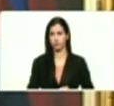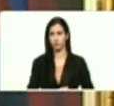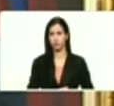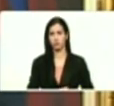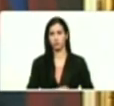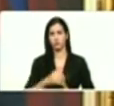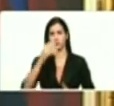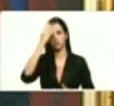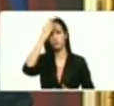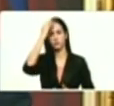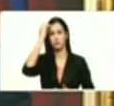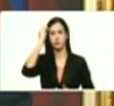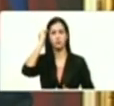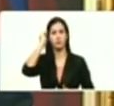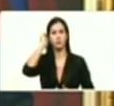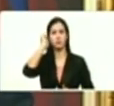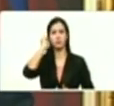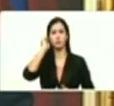en segundo lugar